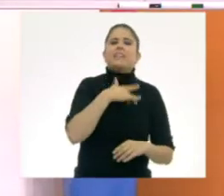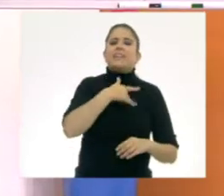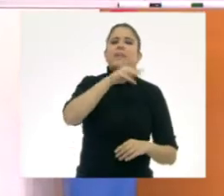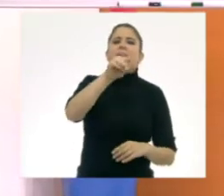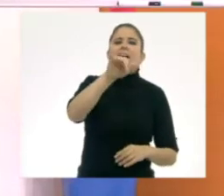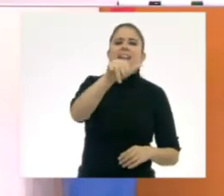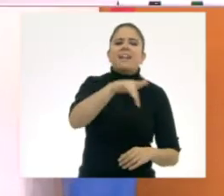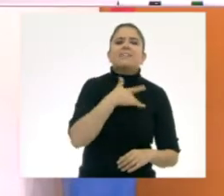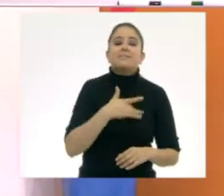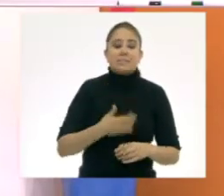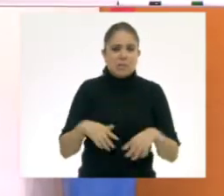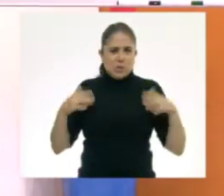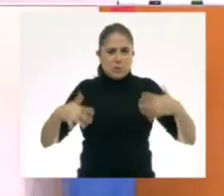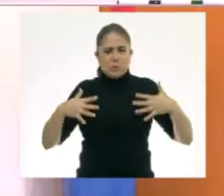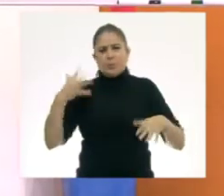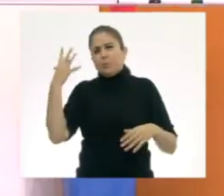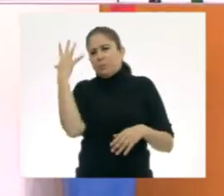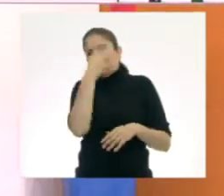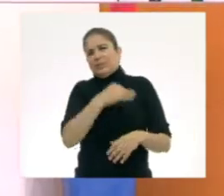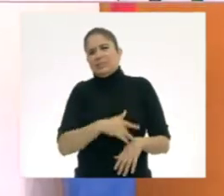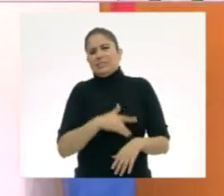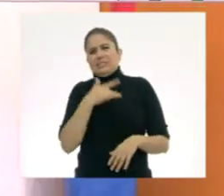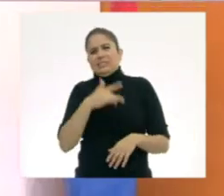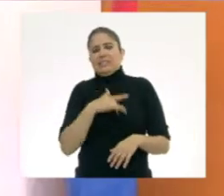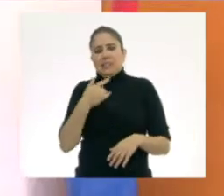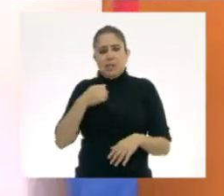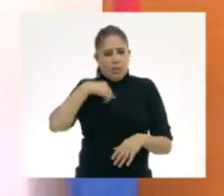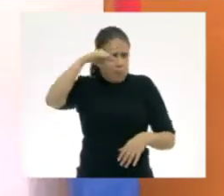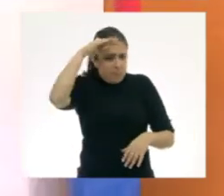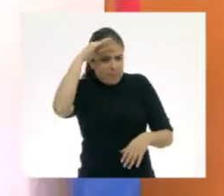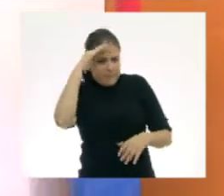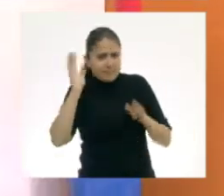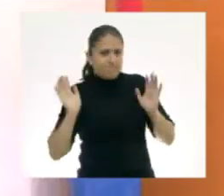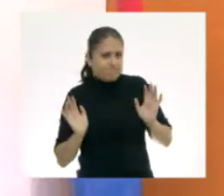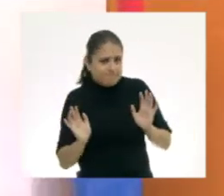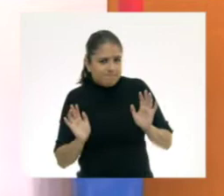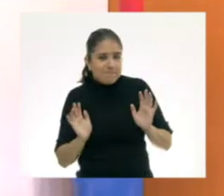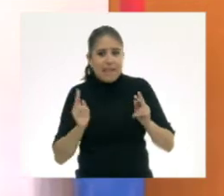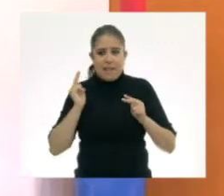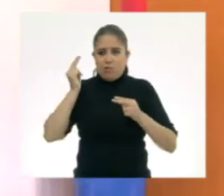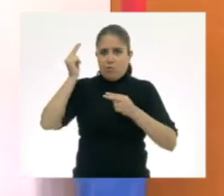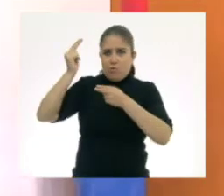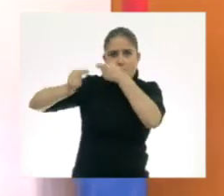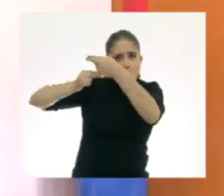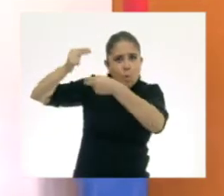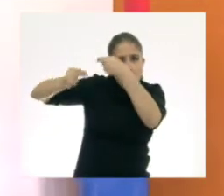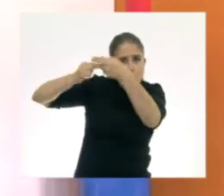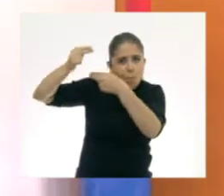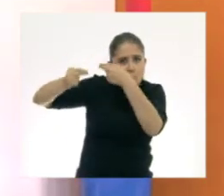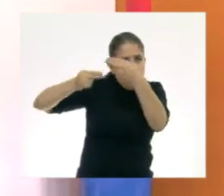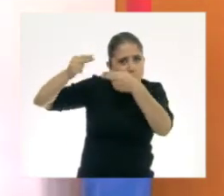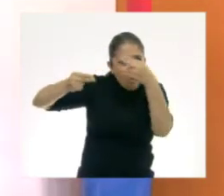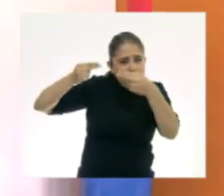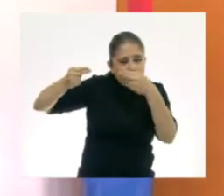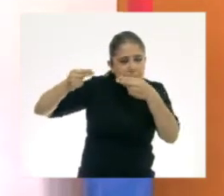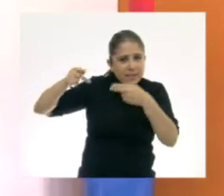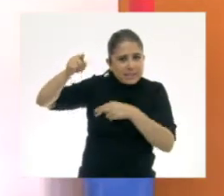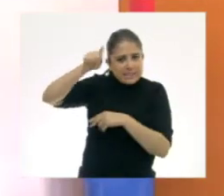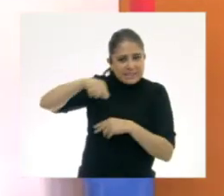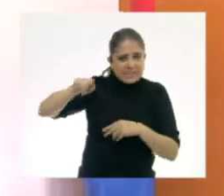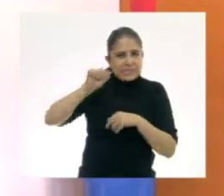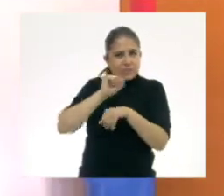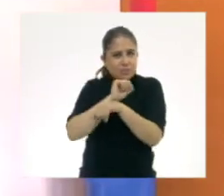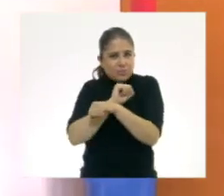Mariana? ¡Ay! Fue muy hermoso. Porque, ¿sabes qué? Yo pensaba, bueno, las nubes seguramente